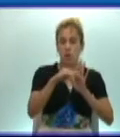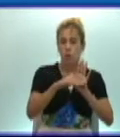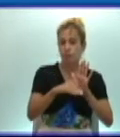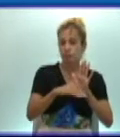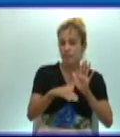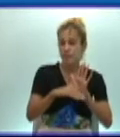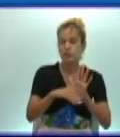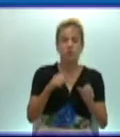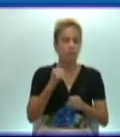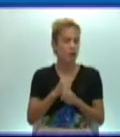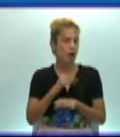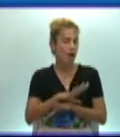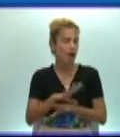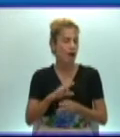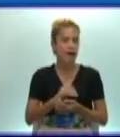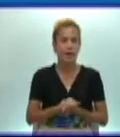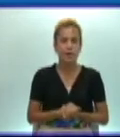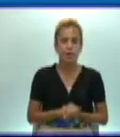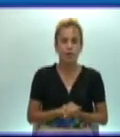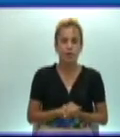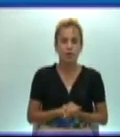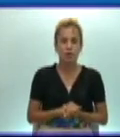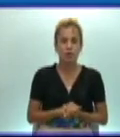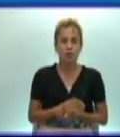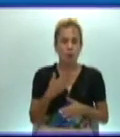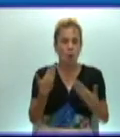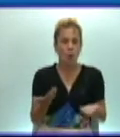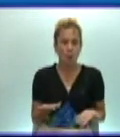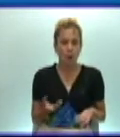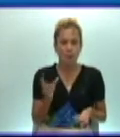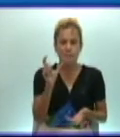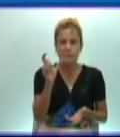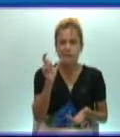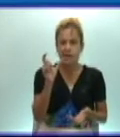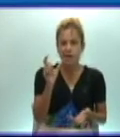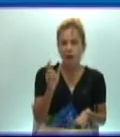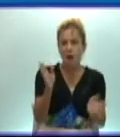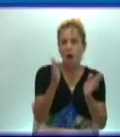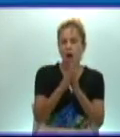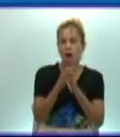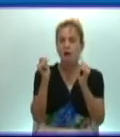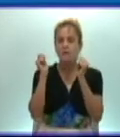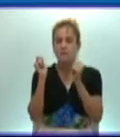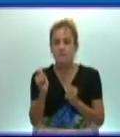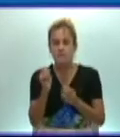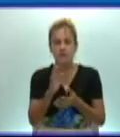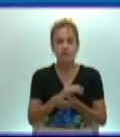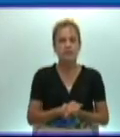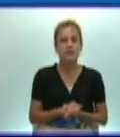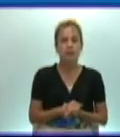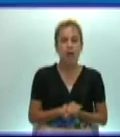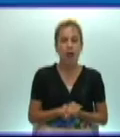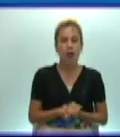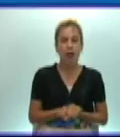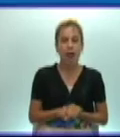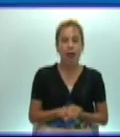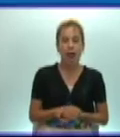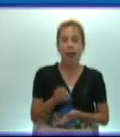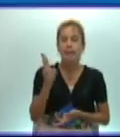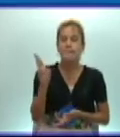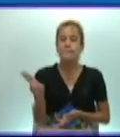algunos contenidos trabajados como palabras agudas, llanas y esdrújulas, el plural de